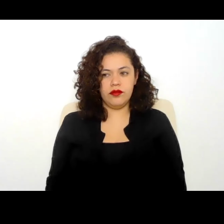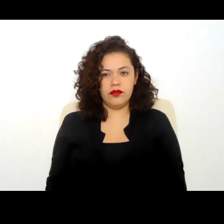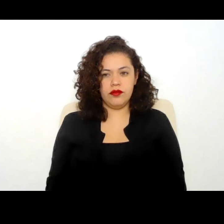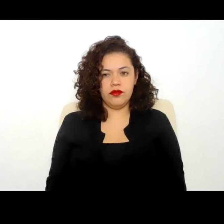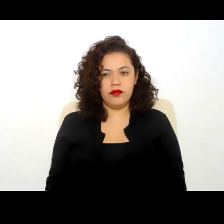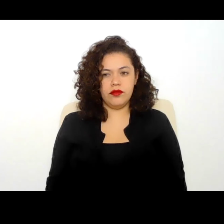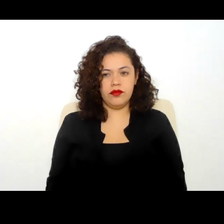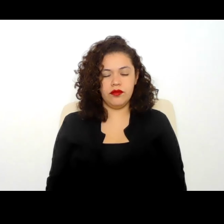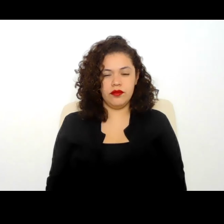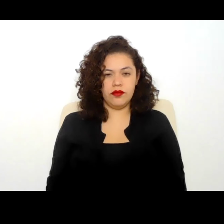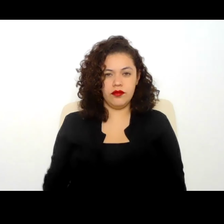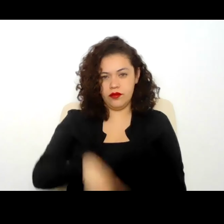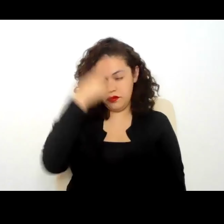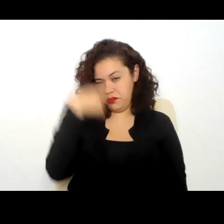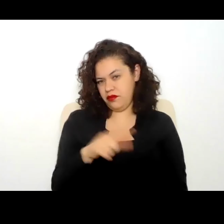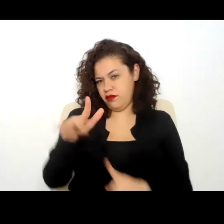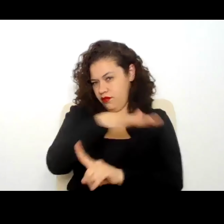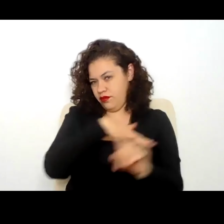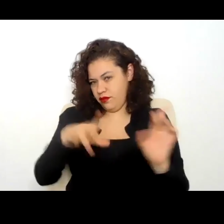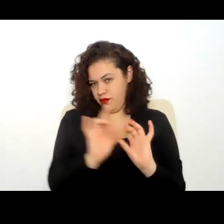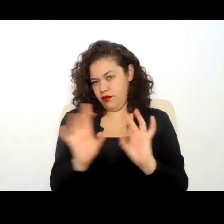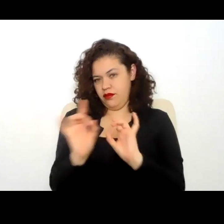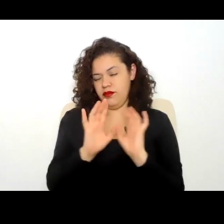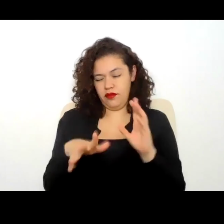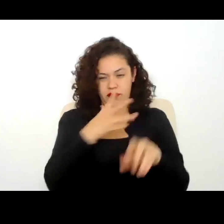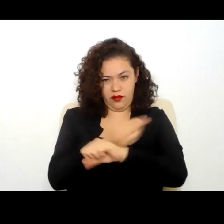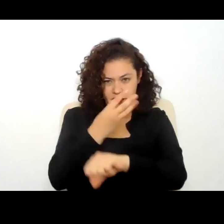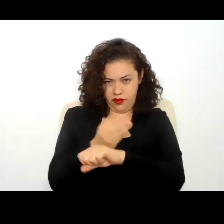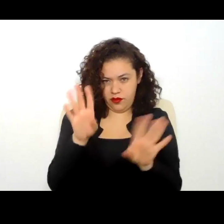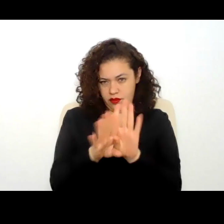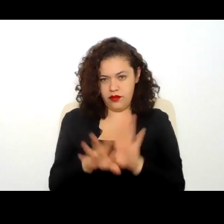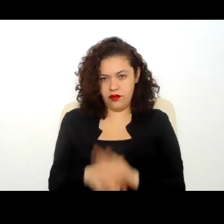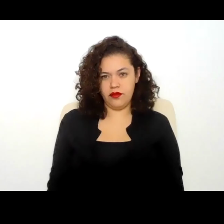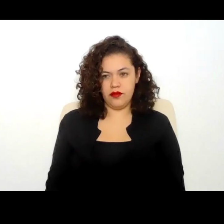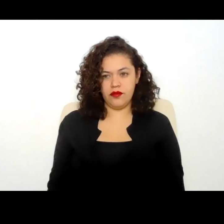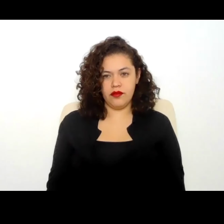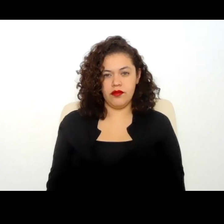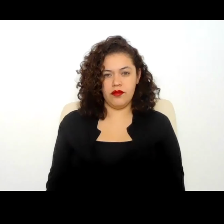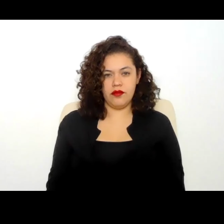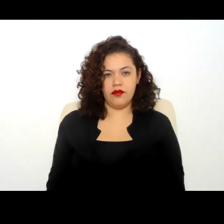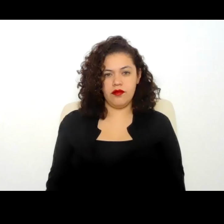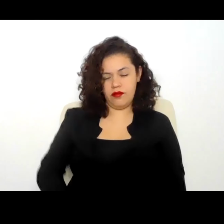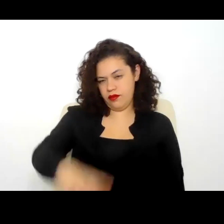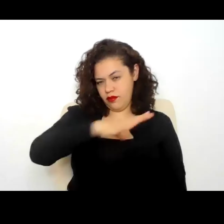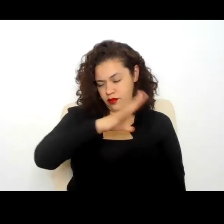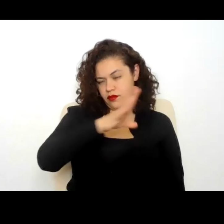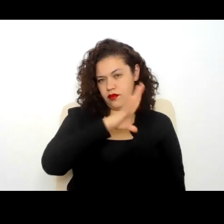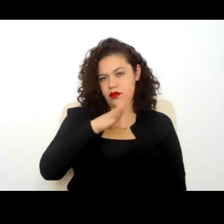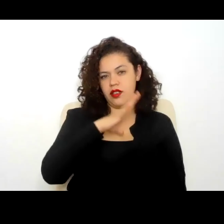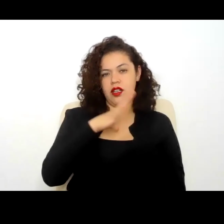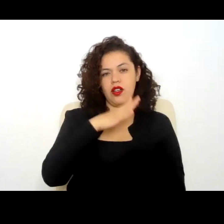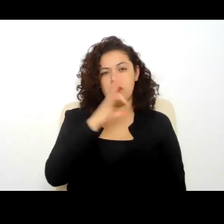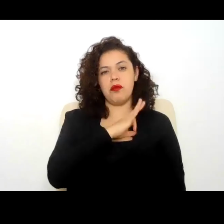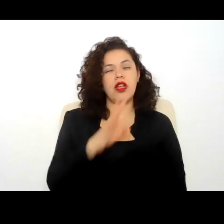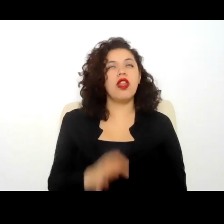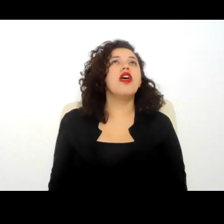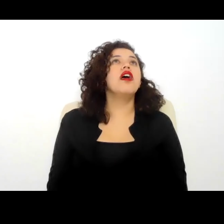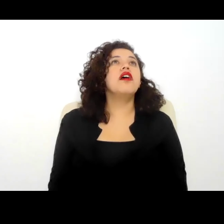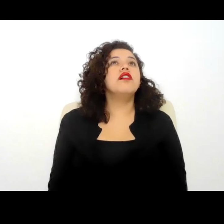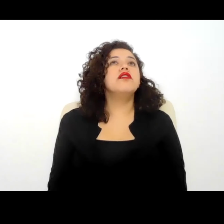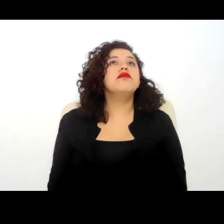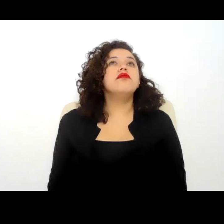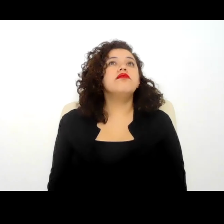cómo remediar este tipo de situaciones, y llega a un extremo en el que se puede interpretar como que